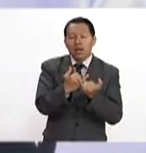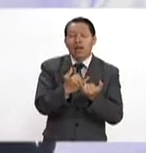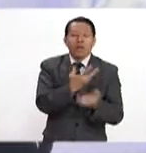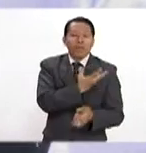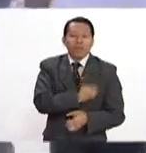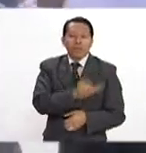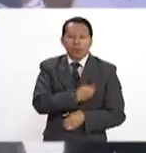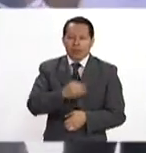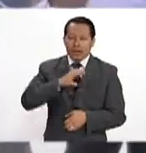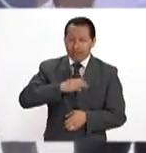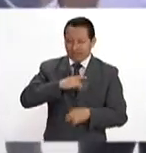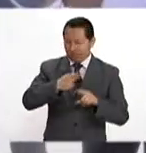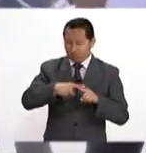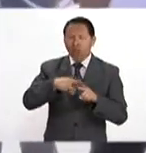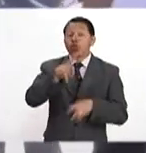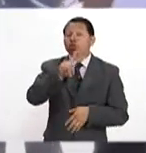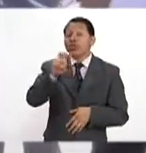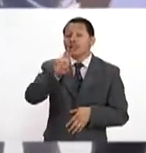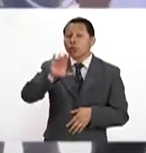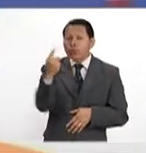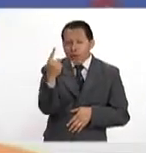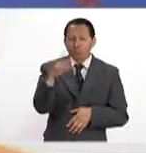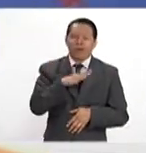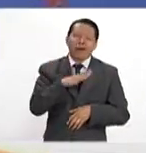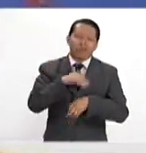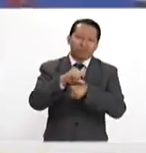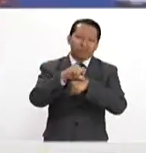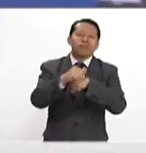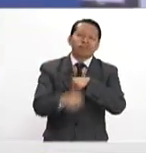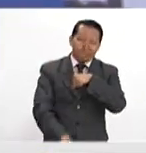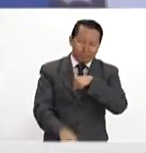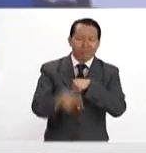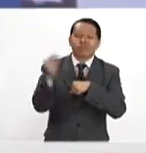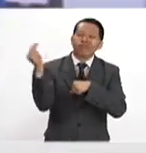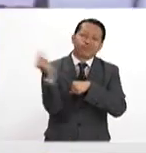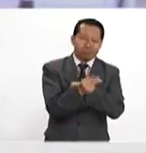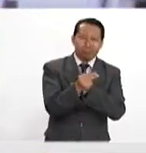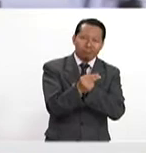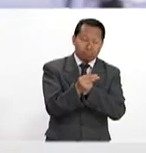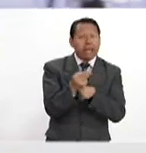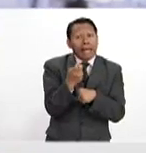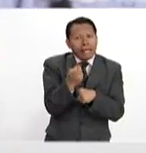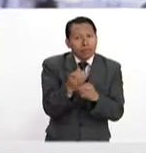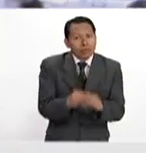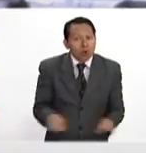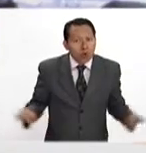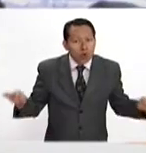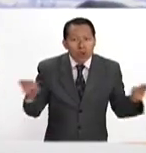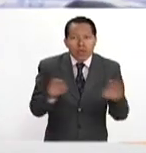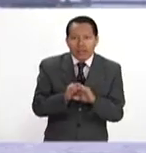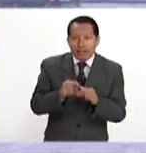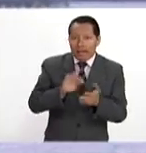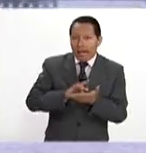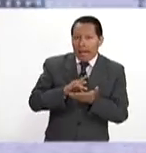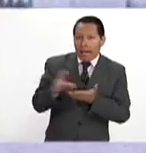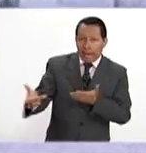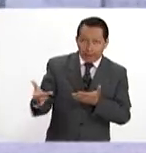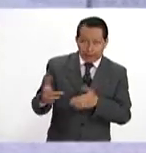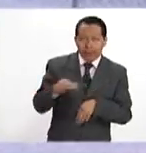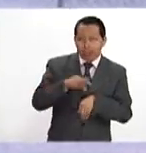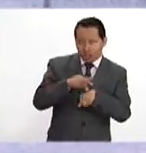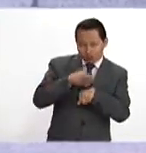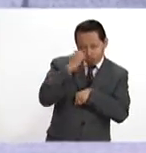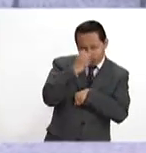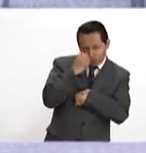revisadas, 251 tuvieron que ser intervenidas quirúrgicamente. Esto es lo importante, gracias a esta detección